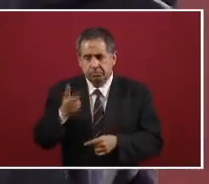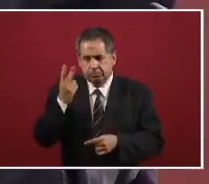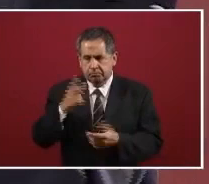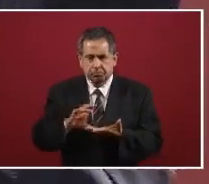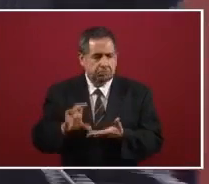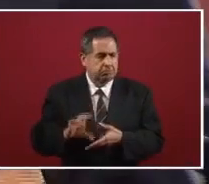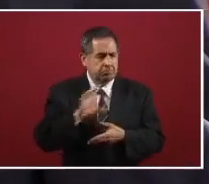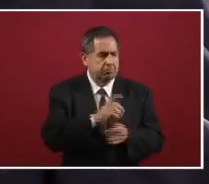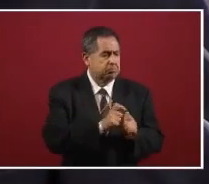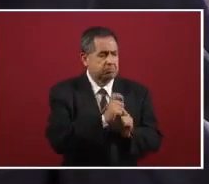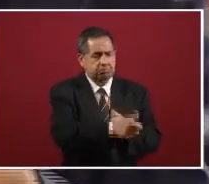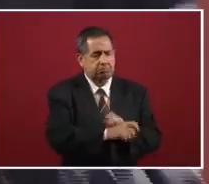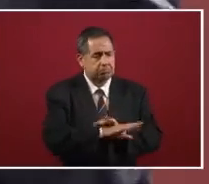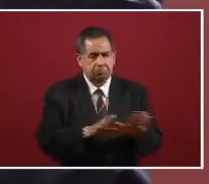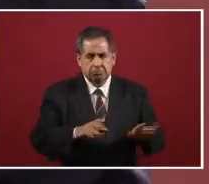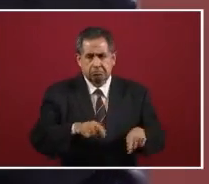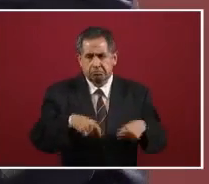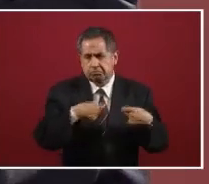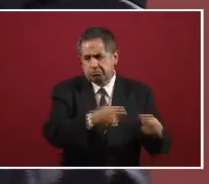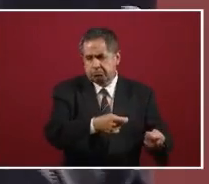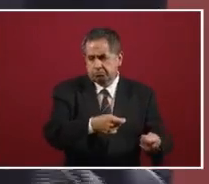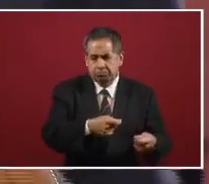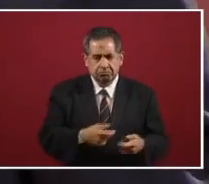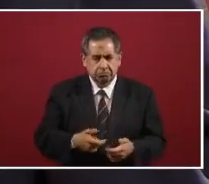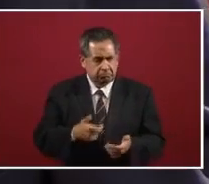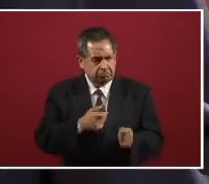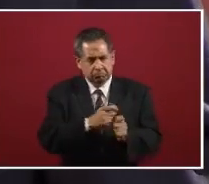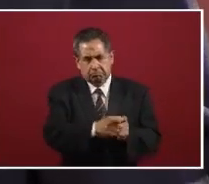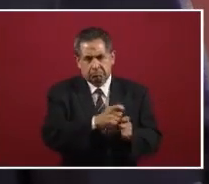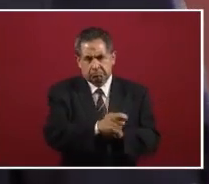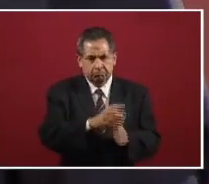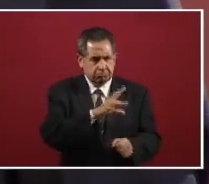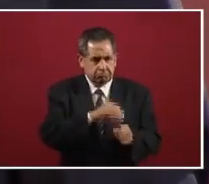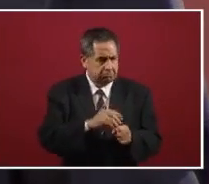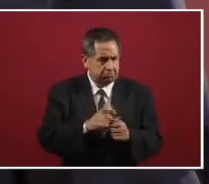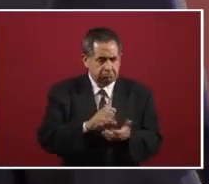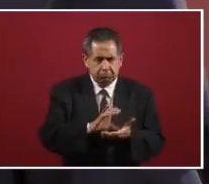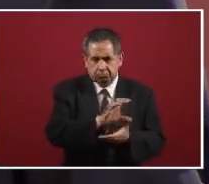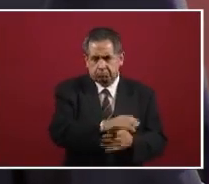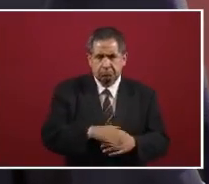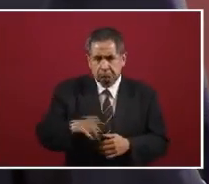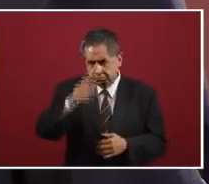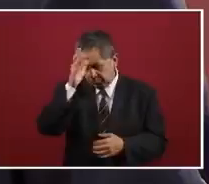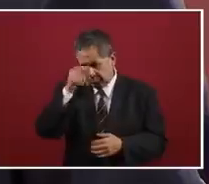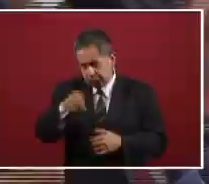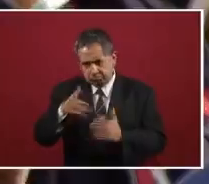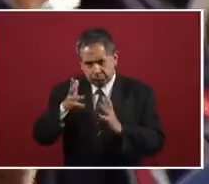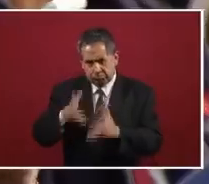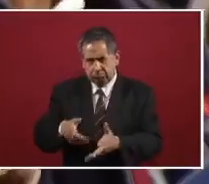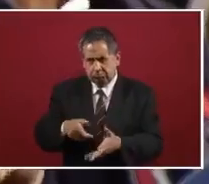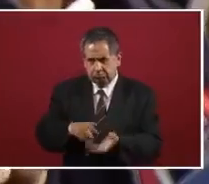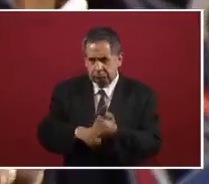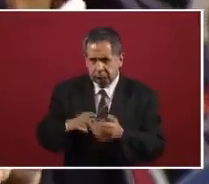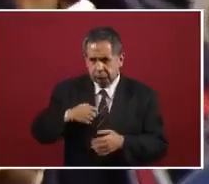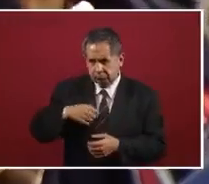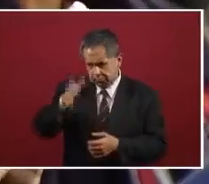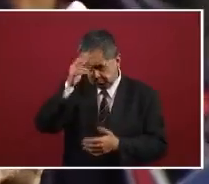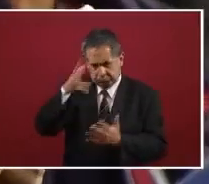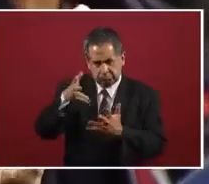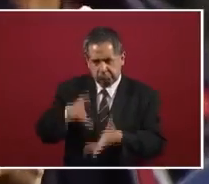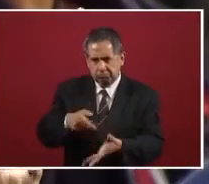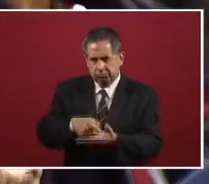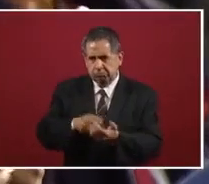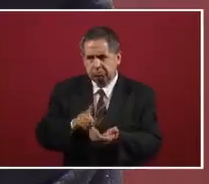restituyen sus bienes con dinero. Entonces, ¿usted está de acuerdo en los términos en los que Totalmente fue de acuerdo. Además,